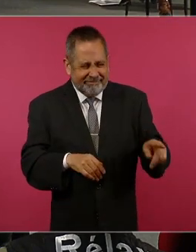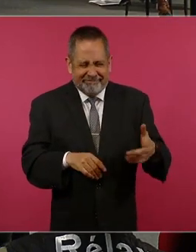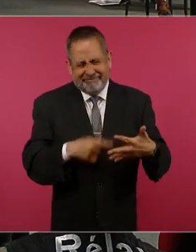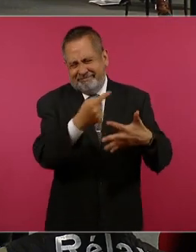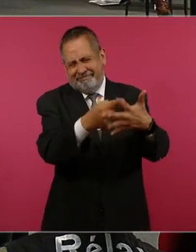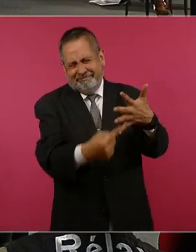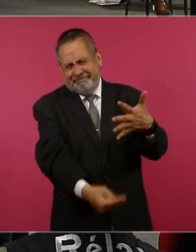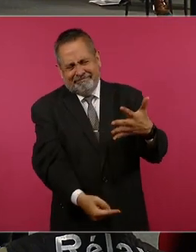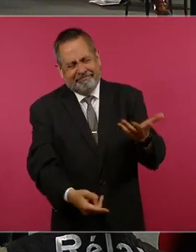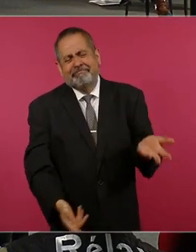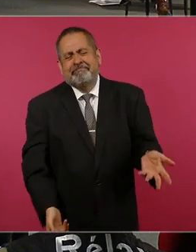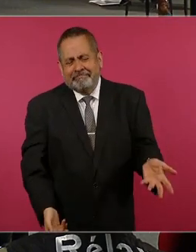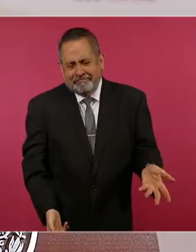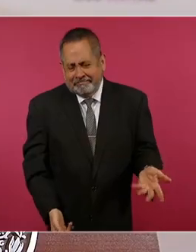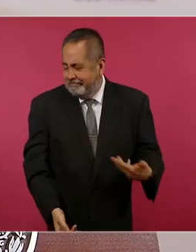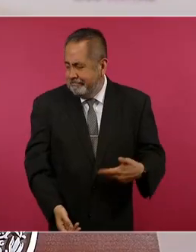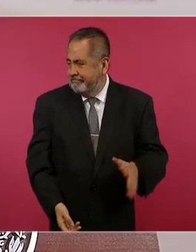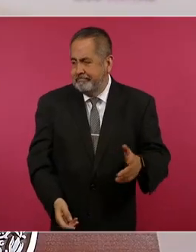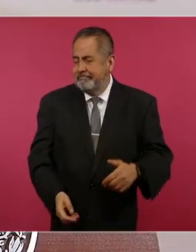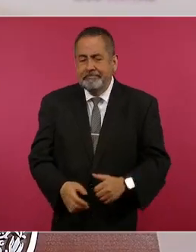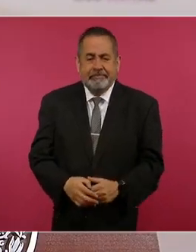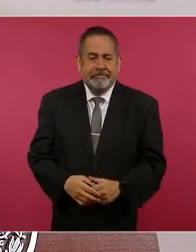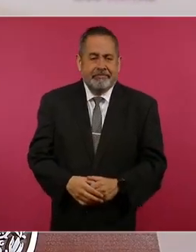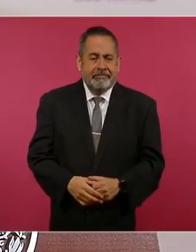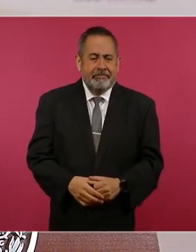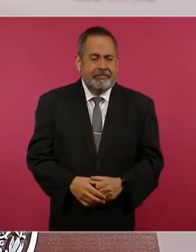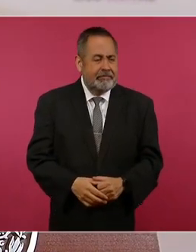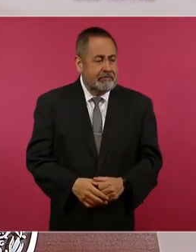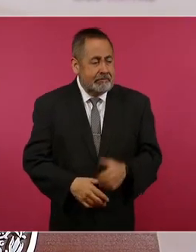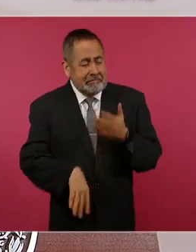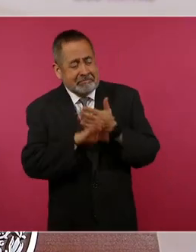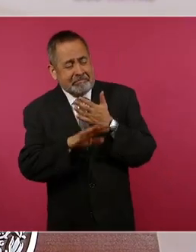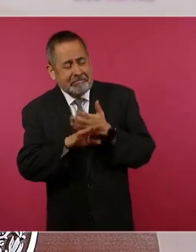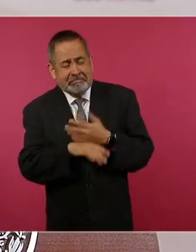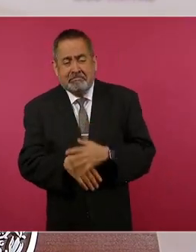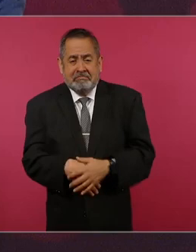etcétera, etcétera, etcétera, etcétera, etcétera. Pues no pasa nada.